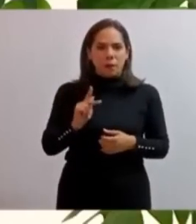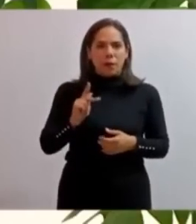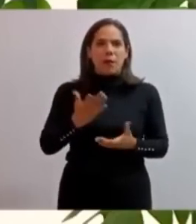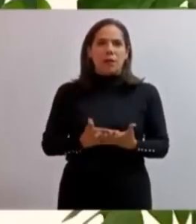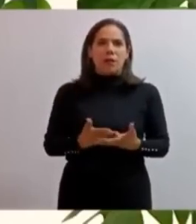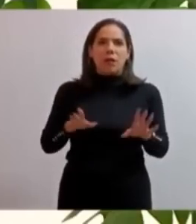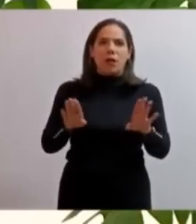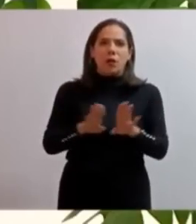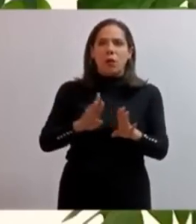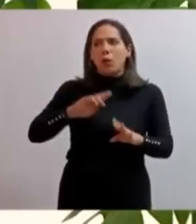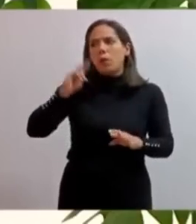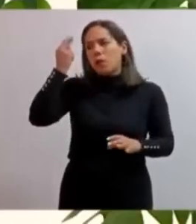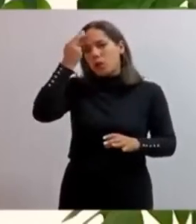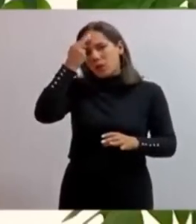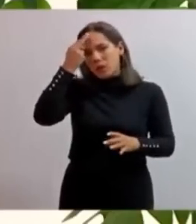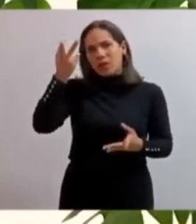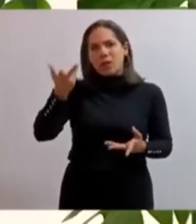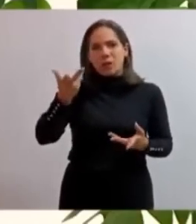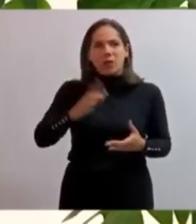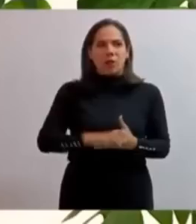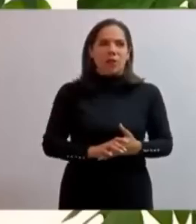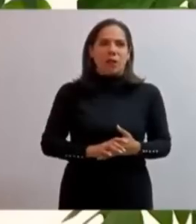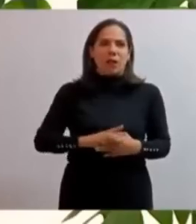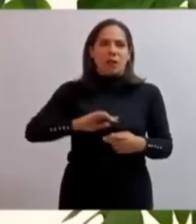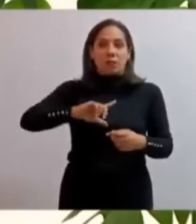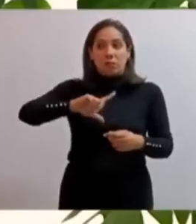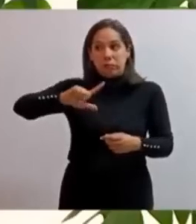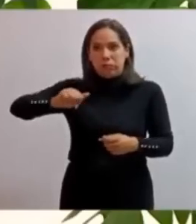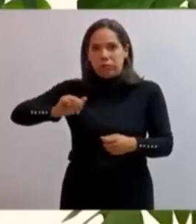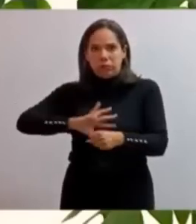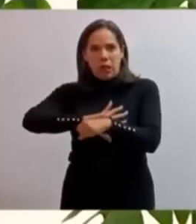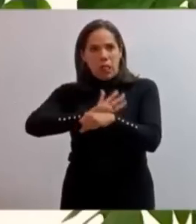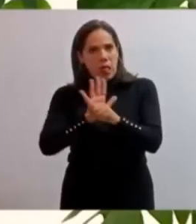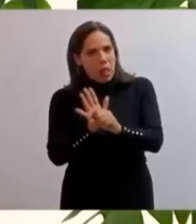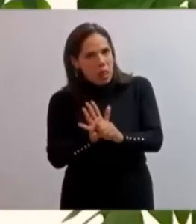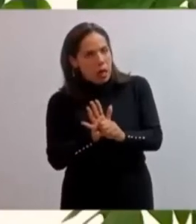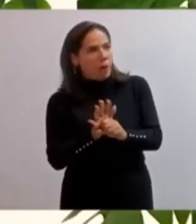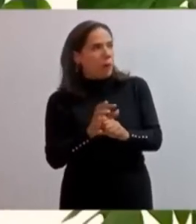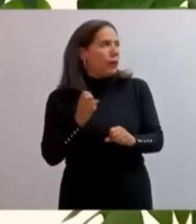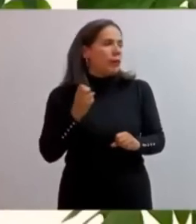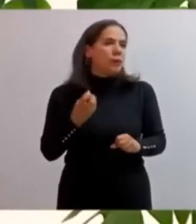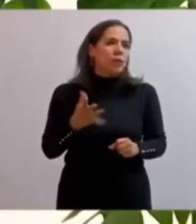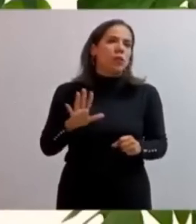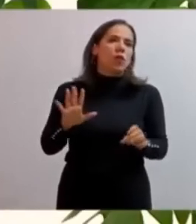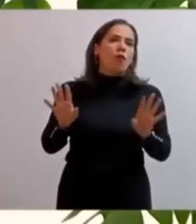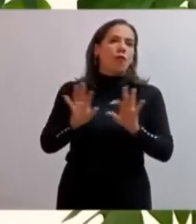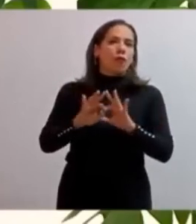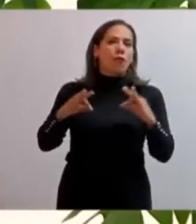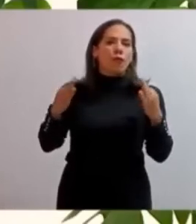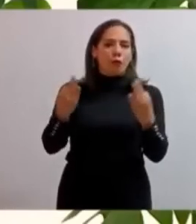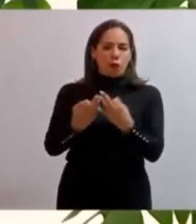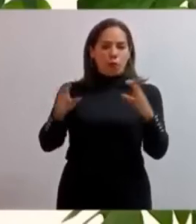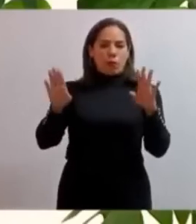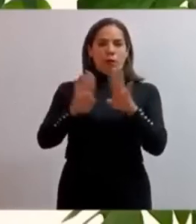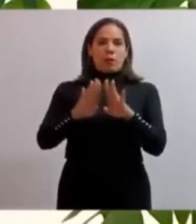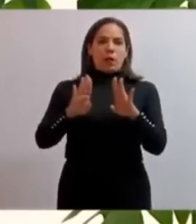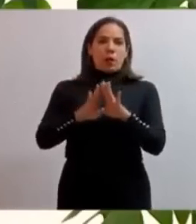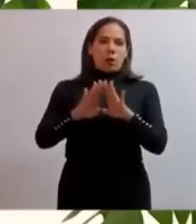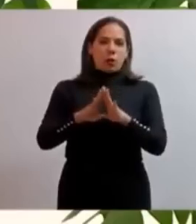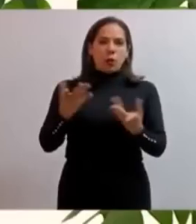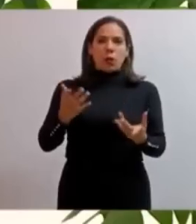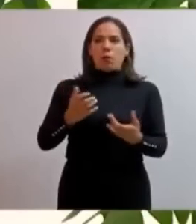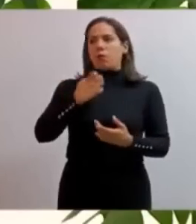de familia qué se vivió en la pandemia, o sea, qué significaba tener a un niño, a un